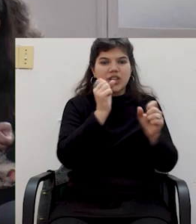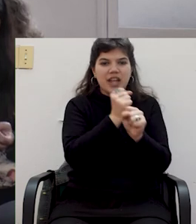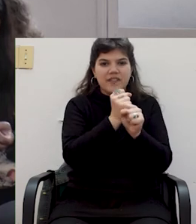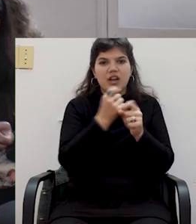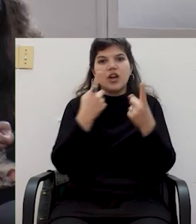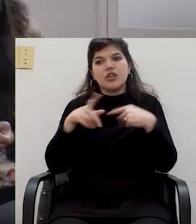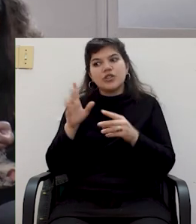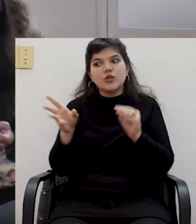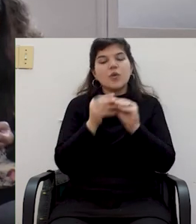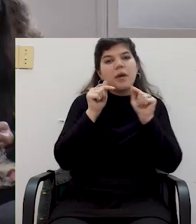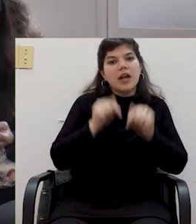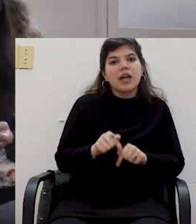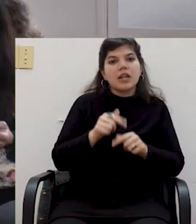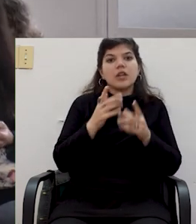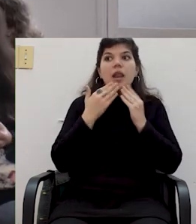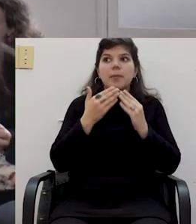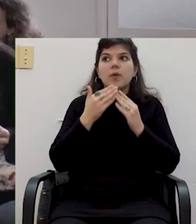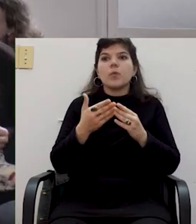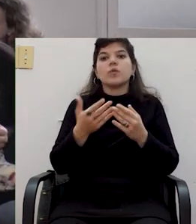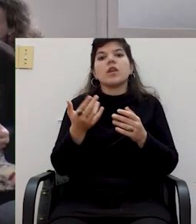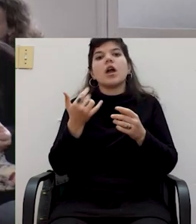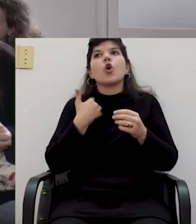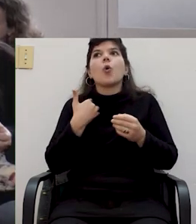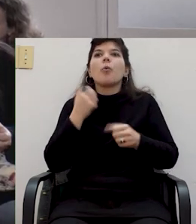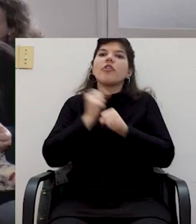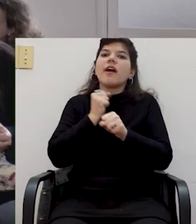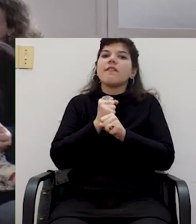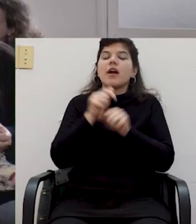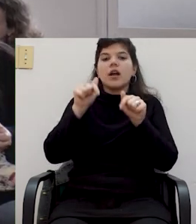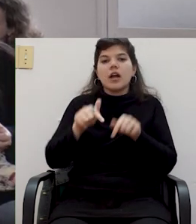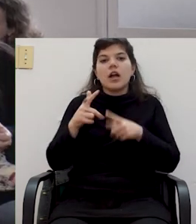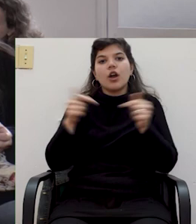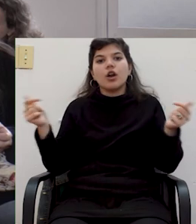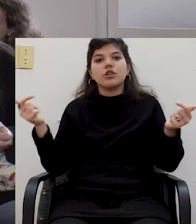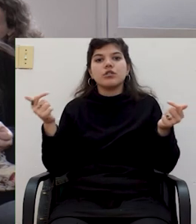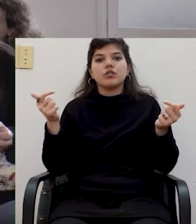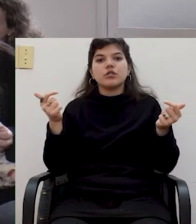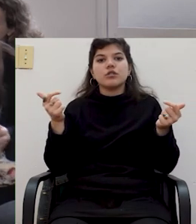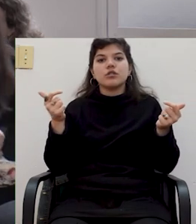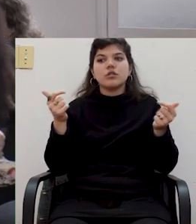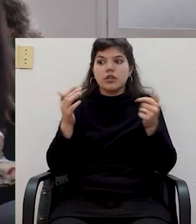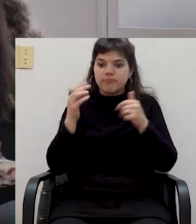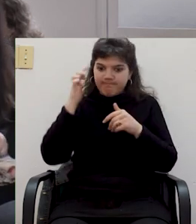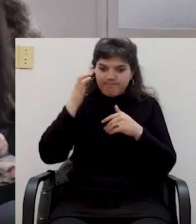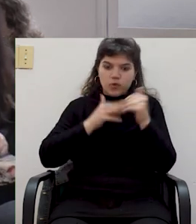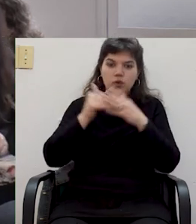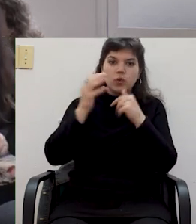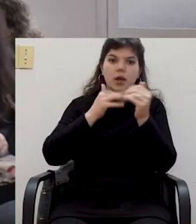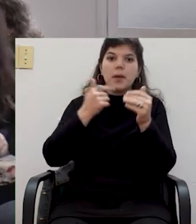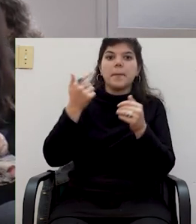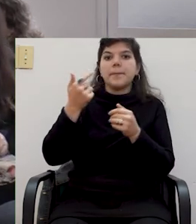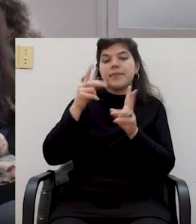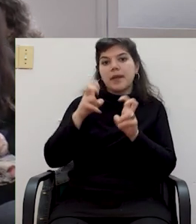ahí incorporar esta cuestión a las preguntas de cómo trabajamos esta tensión que es construir perspectiva de derechos para las